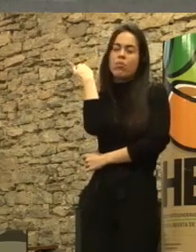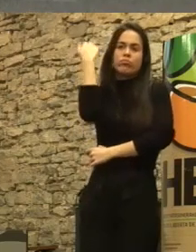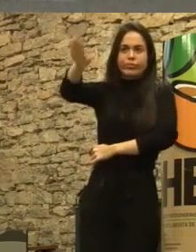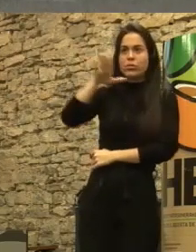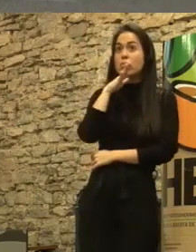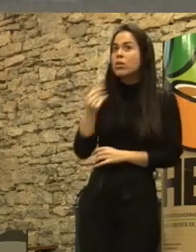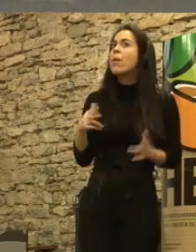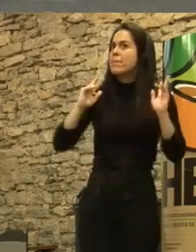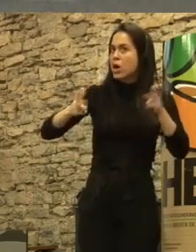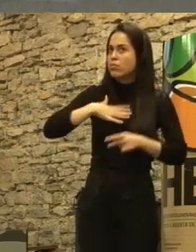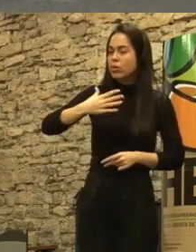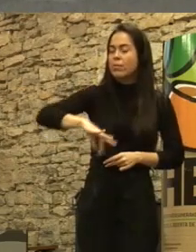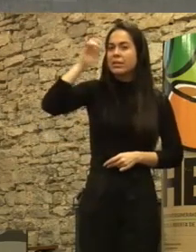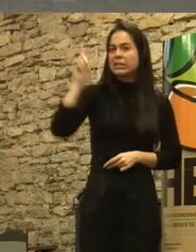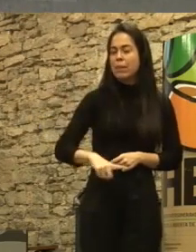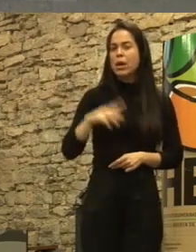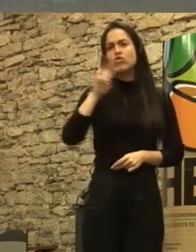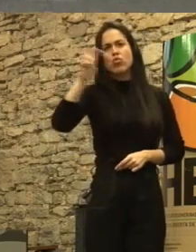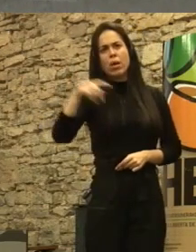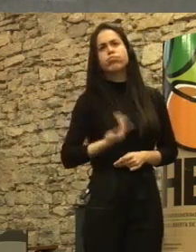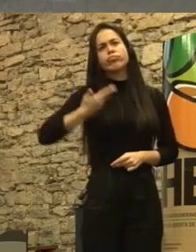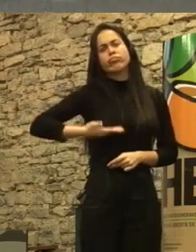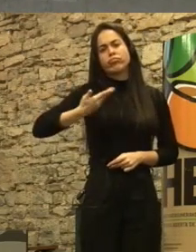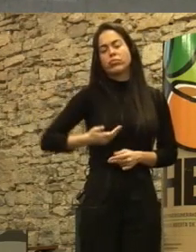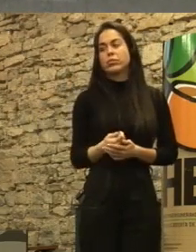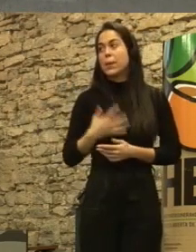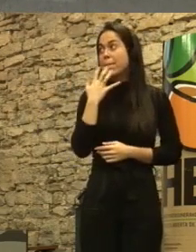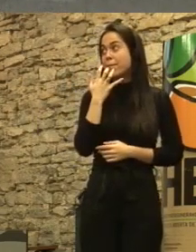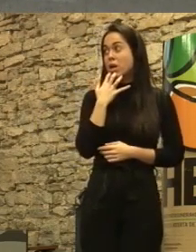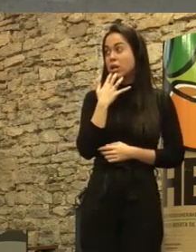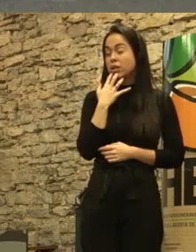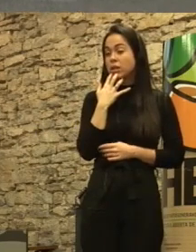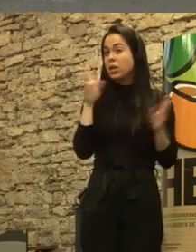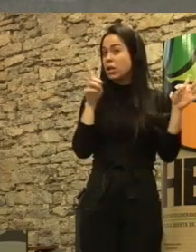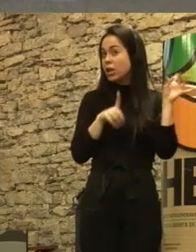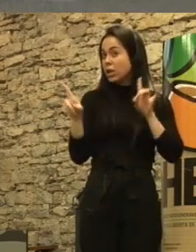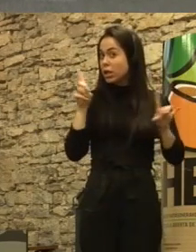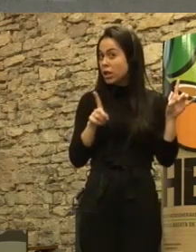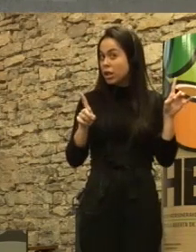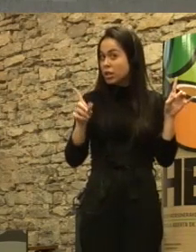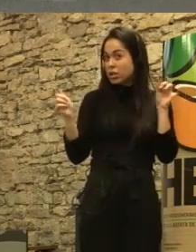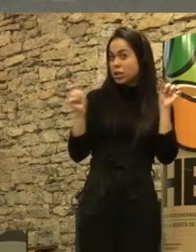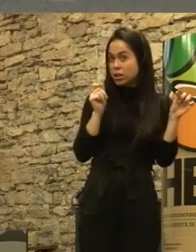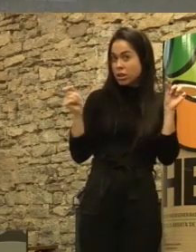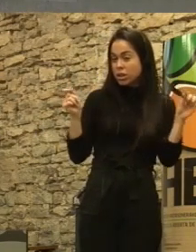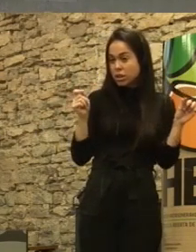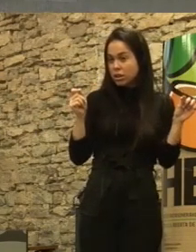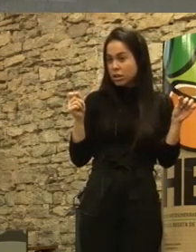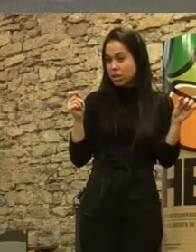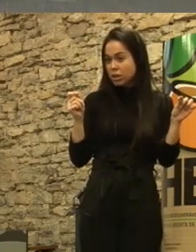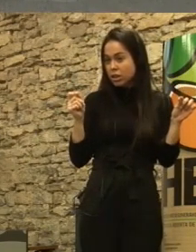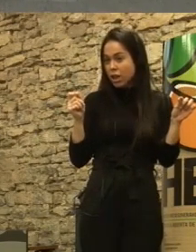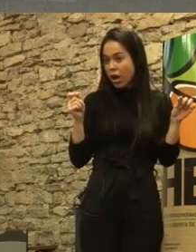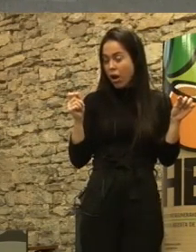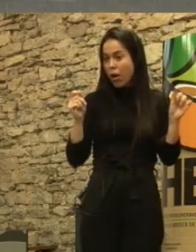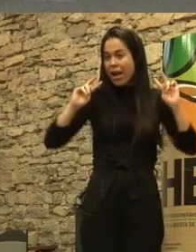ejemplo, otra que puse, que era también simbólica, pero que me parecía importante, fue cuando surgió la polémica esta de las estructuras empresariales que tenían los